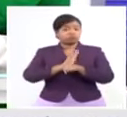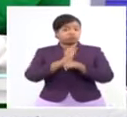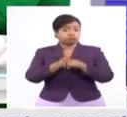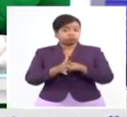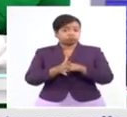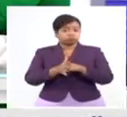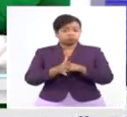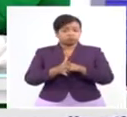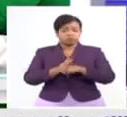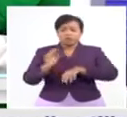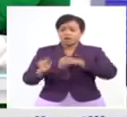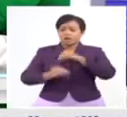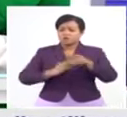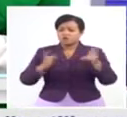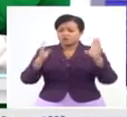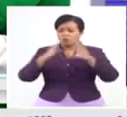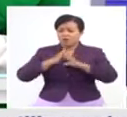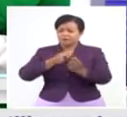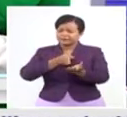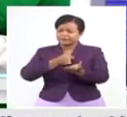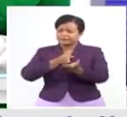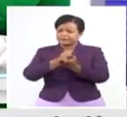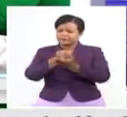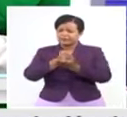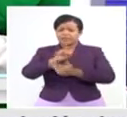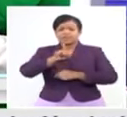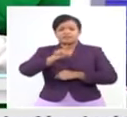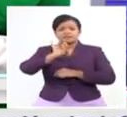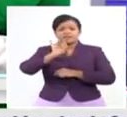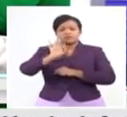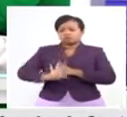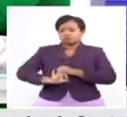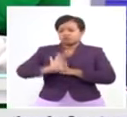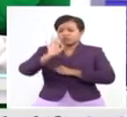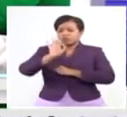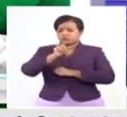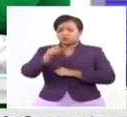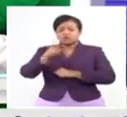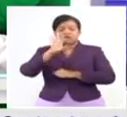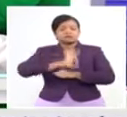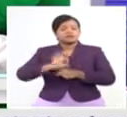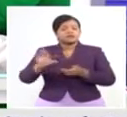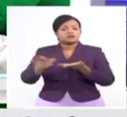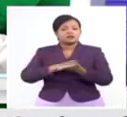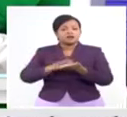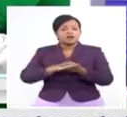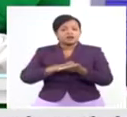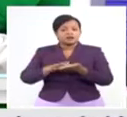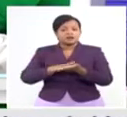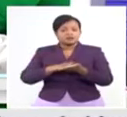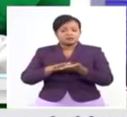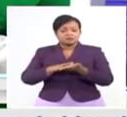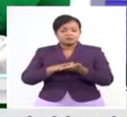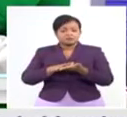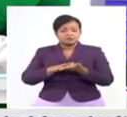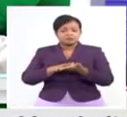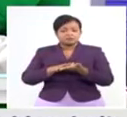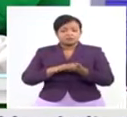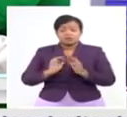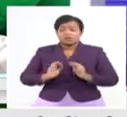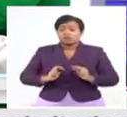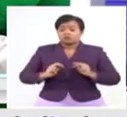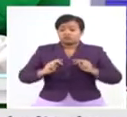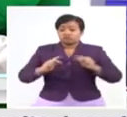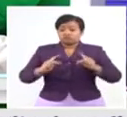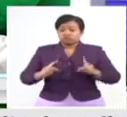diagnosticados en Cuba, el 17% ha estado asintomático en el momento del diagnóstico. Y nuevamente,